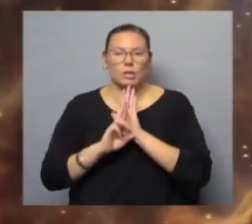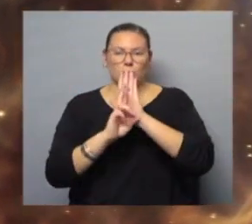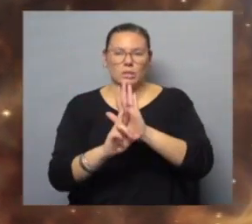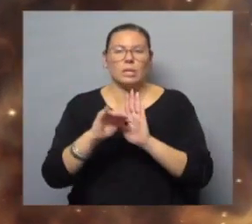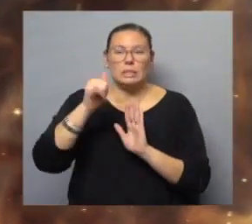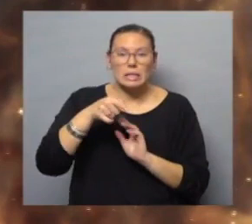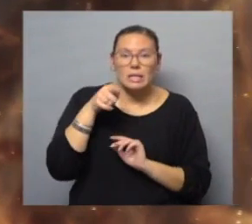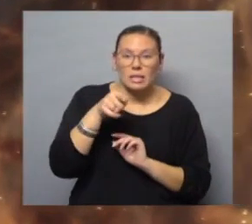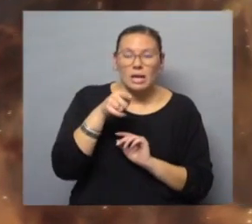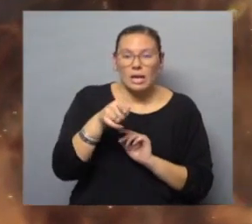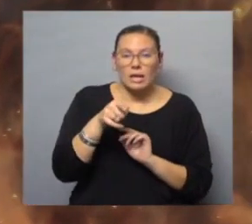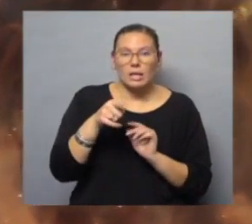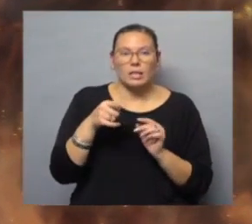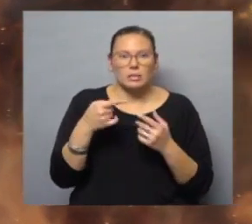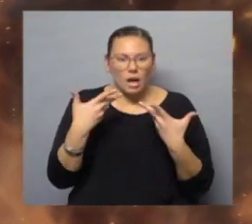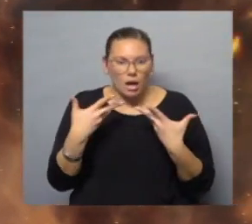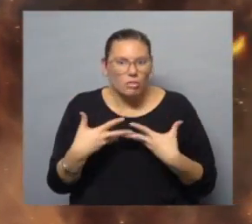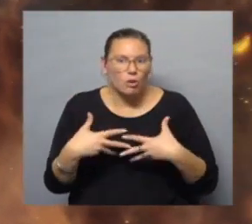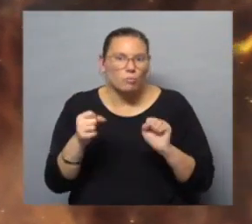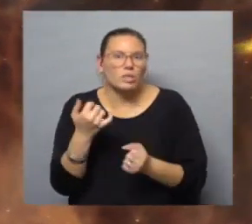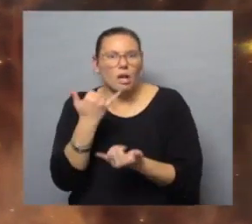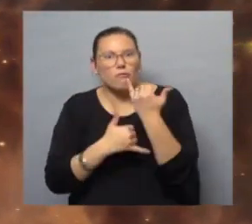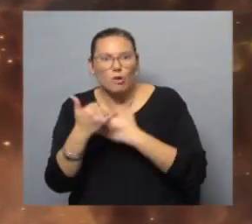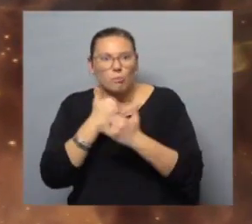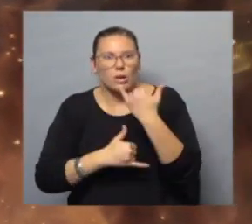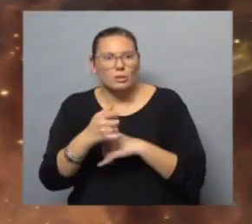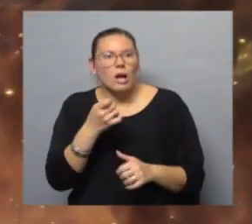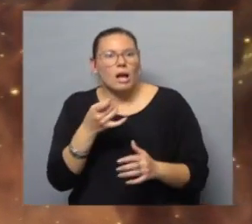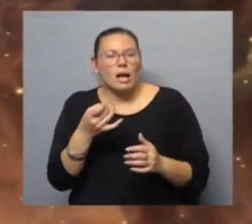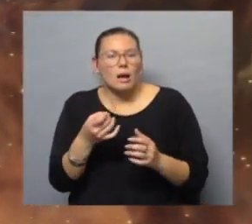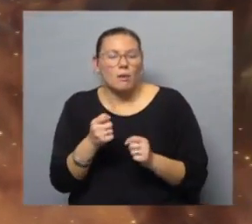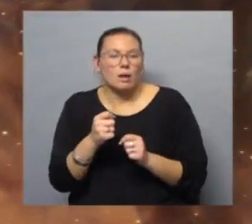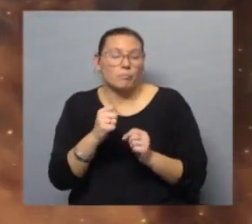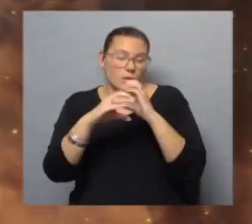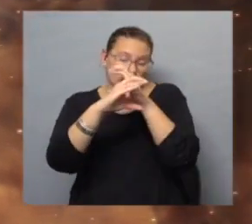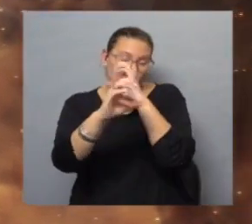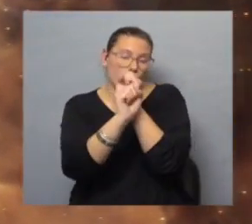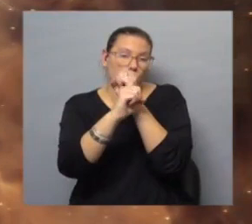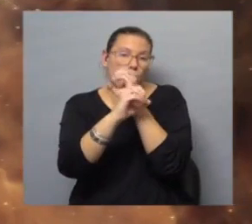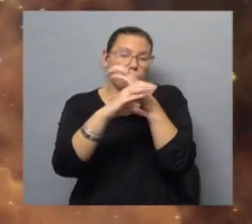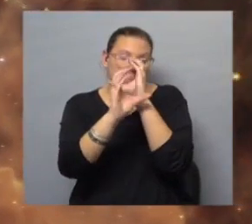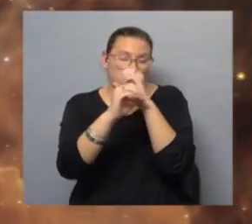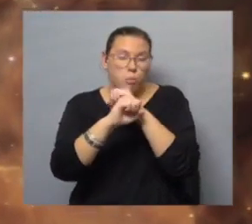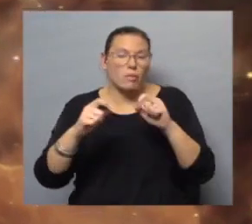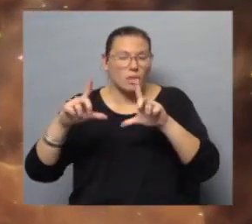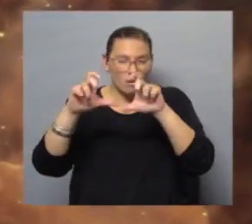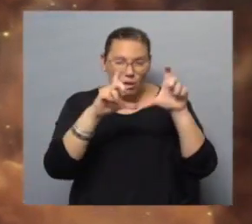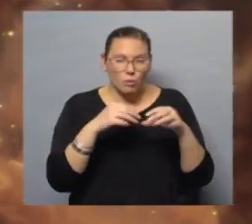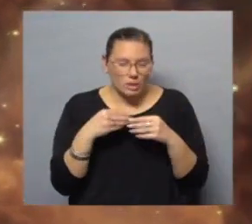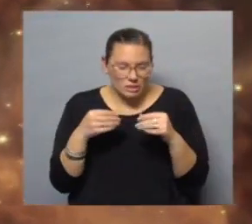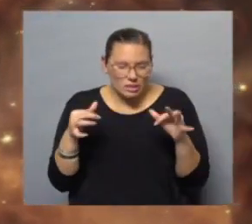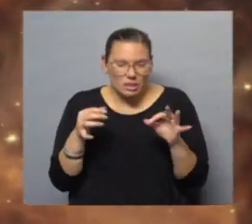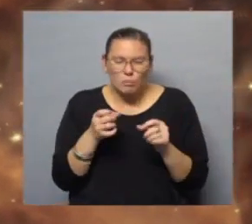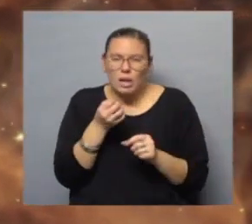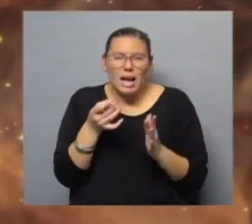de ese salto tremendo en la capacidad que tiene este telescopio de tomar imágenes con una sensibilidad y con una